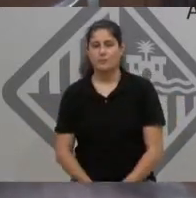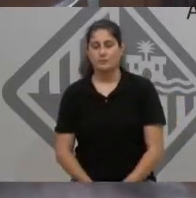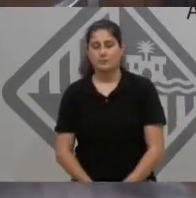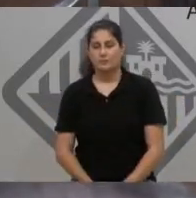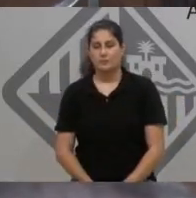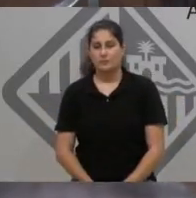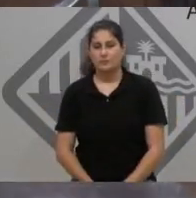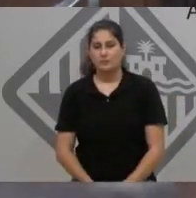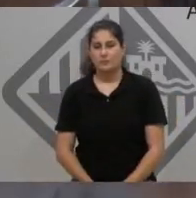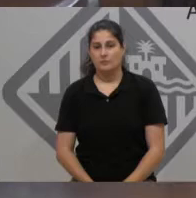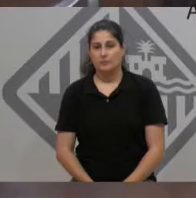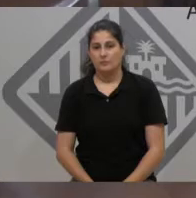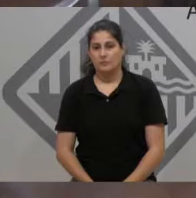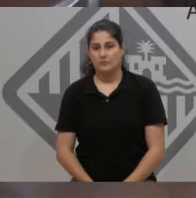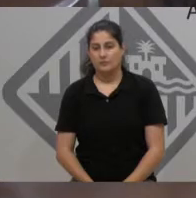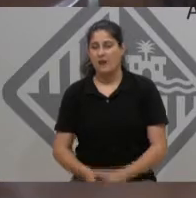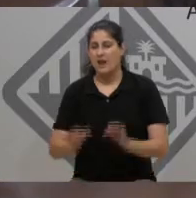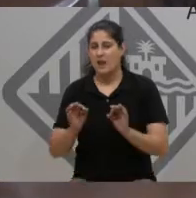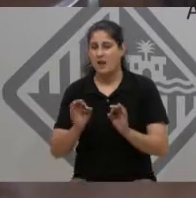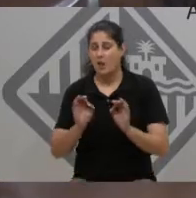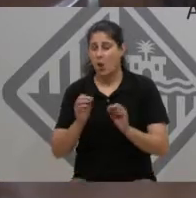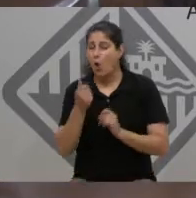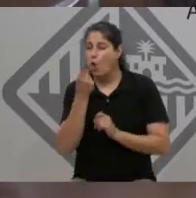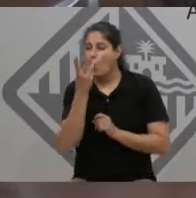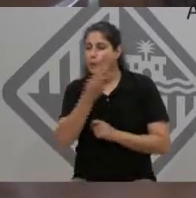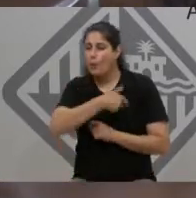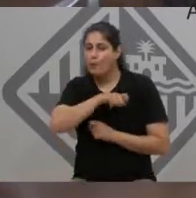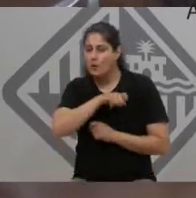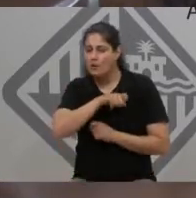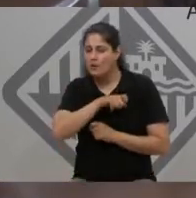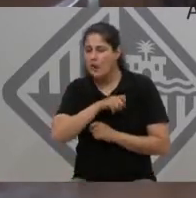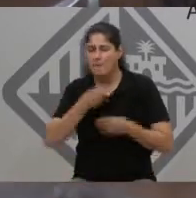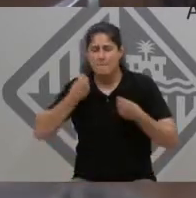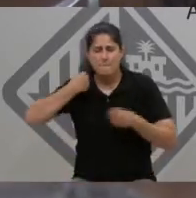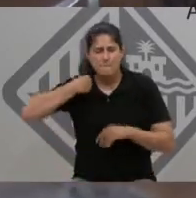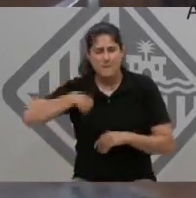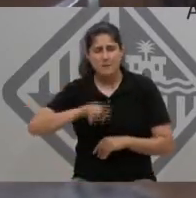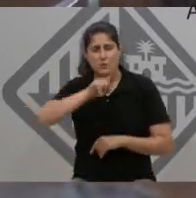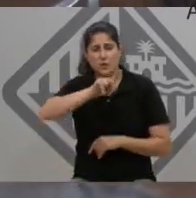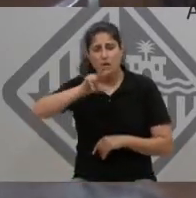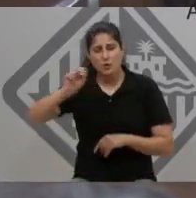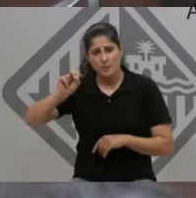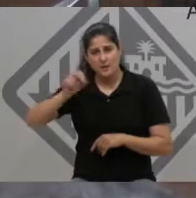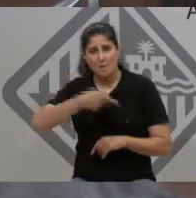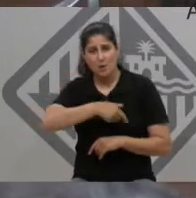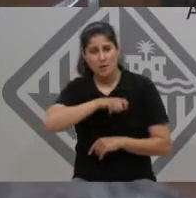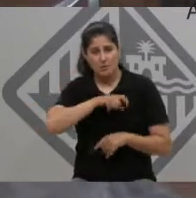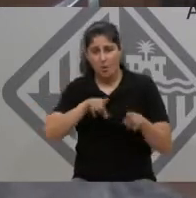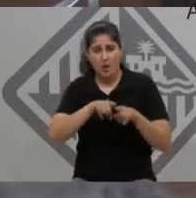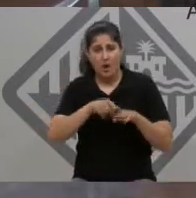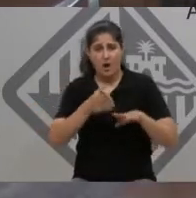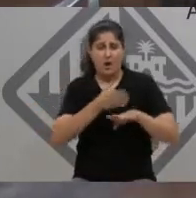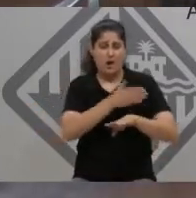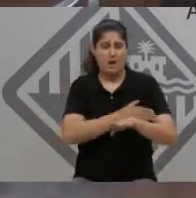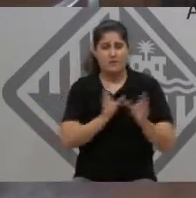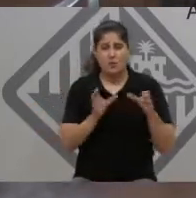departamento. Son exactamente los mismos 120 policías que ya estaban en la